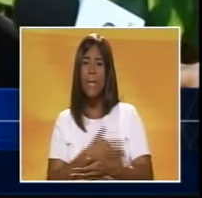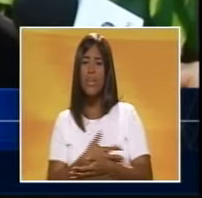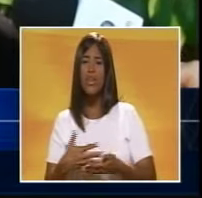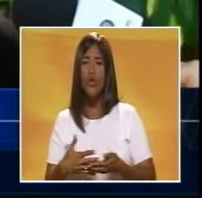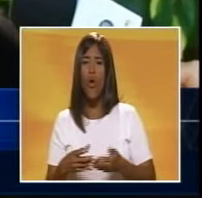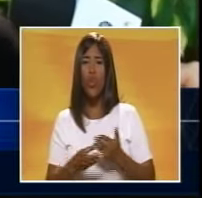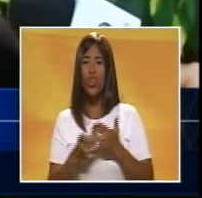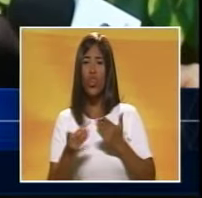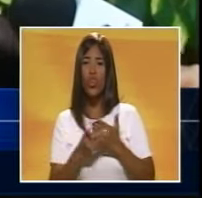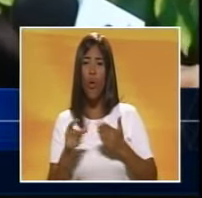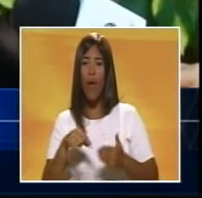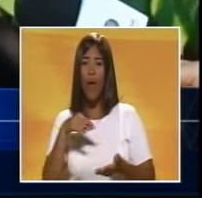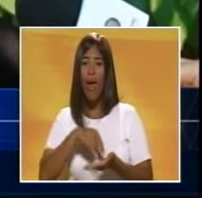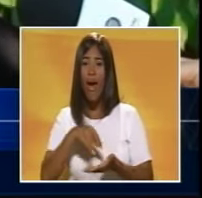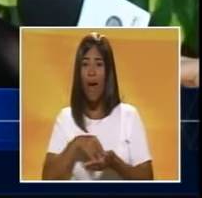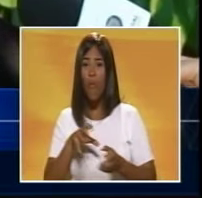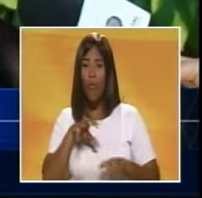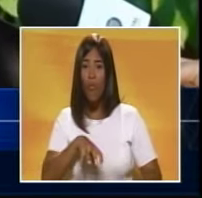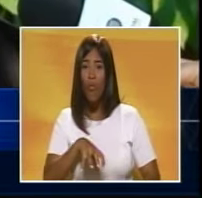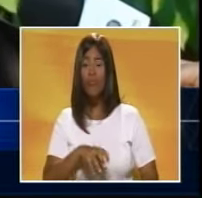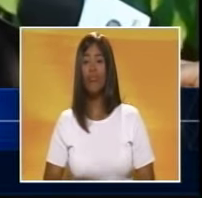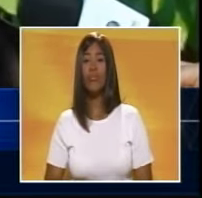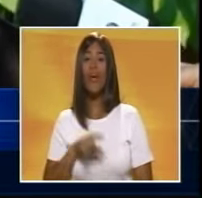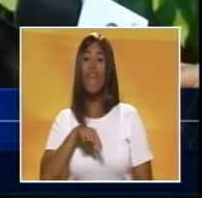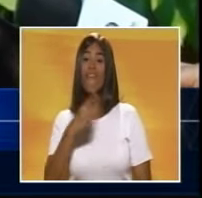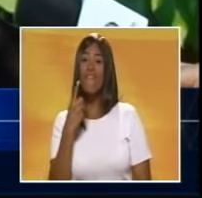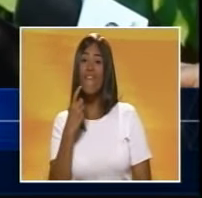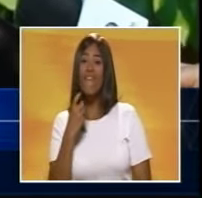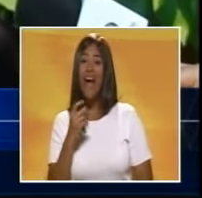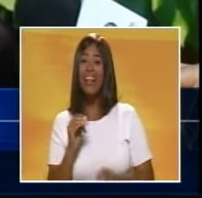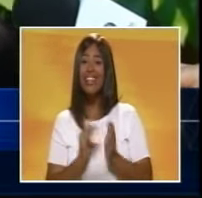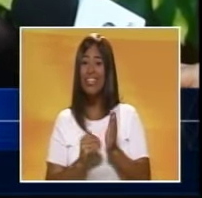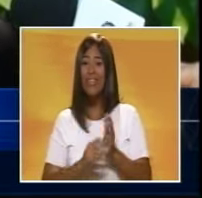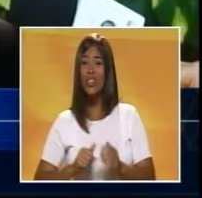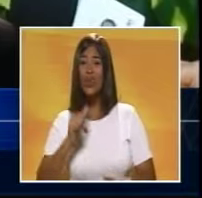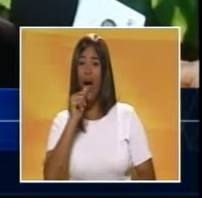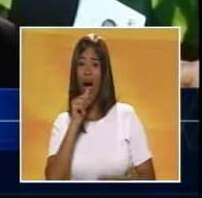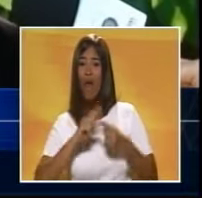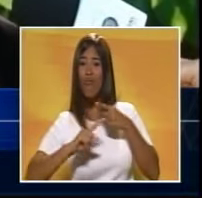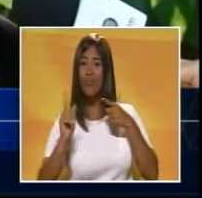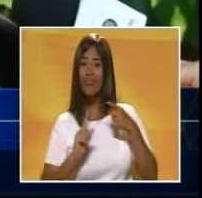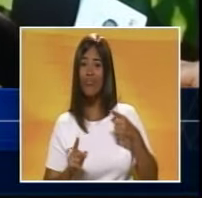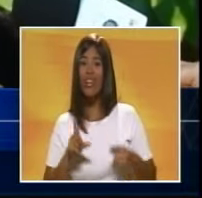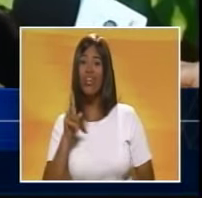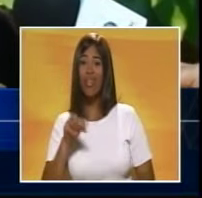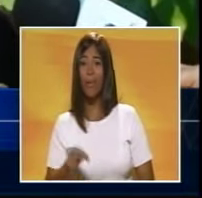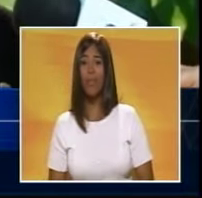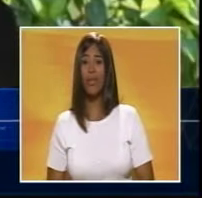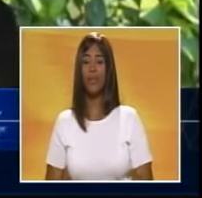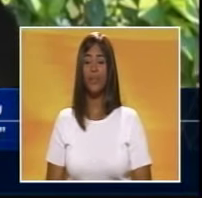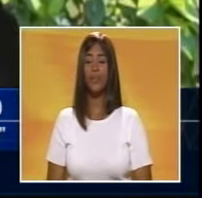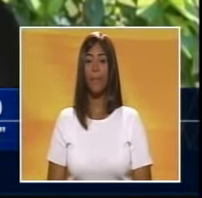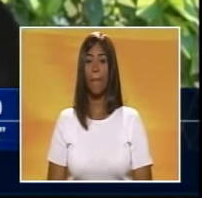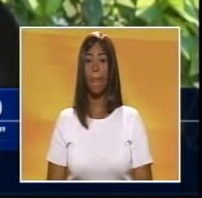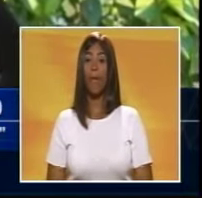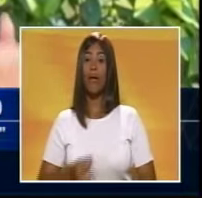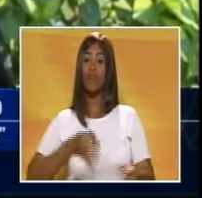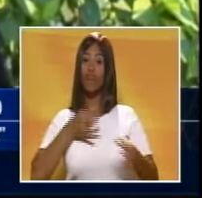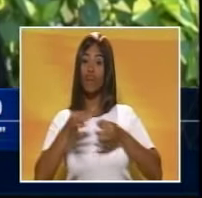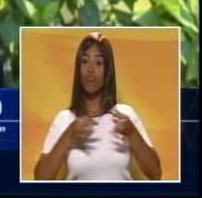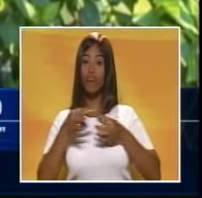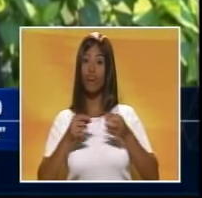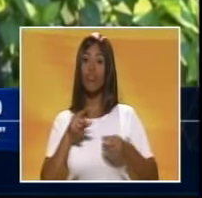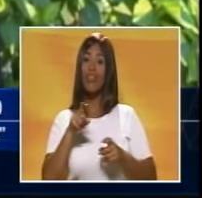millones en el estado Carabobo por falta de servicio eléctrico y suministro de agua potable. Expresó que el